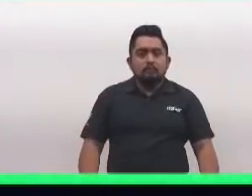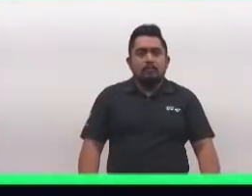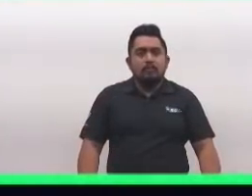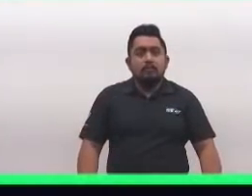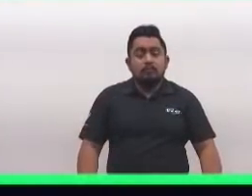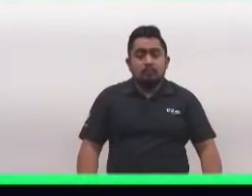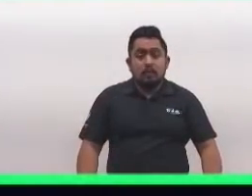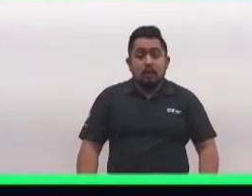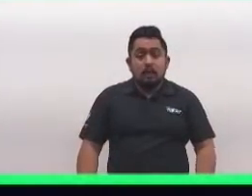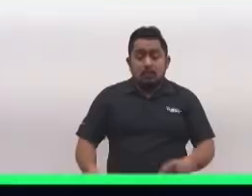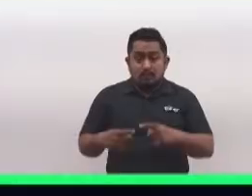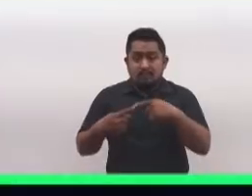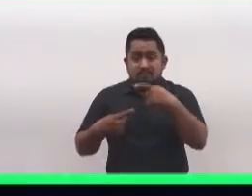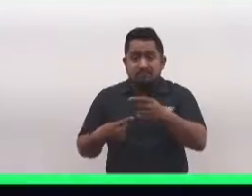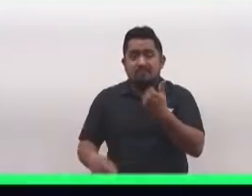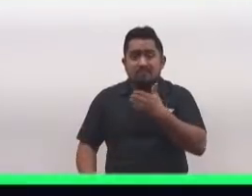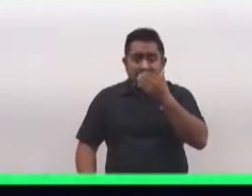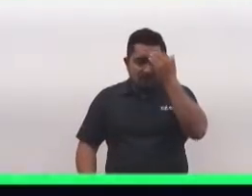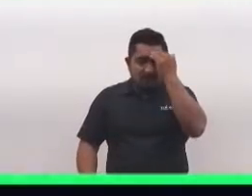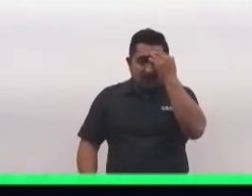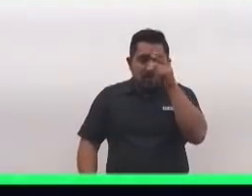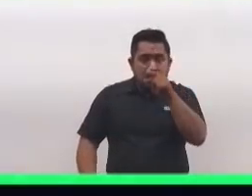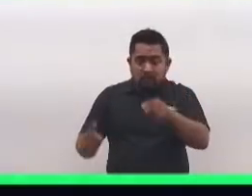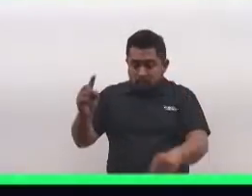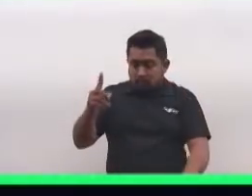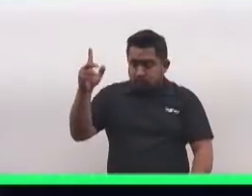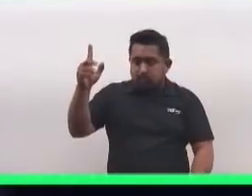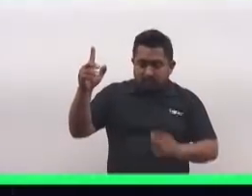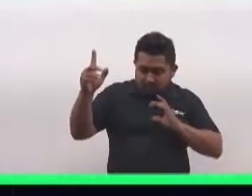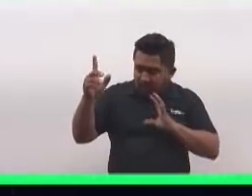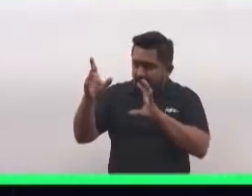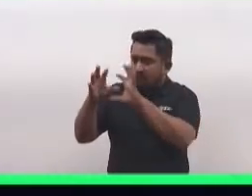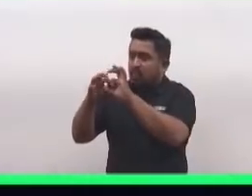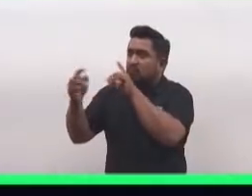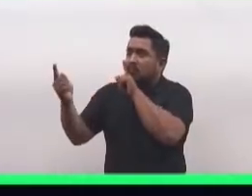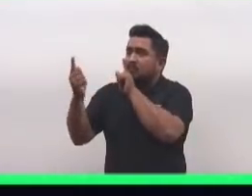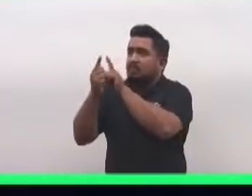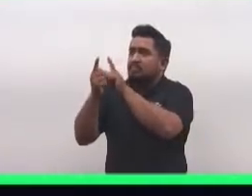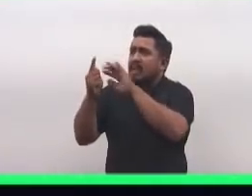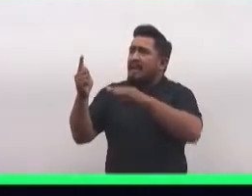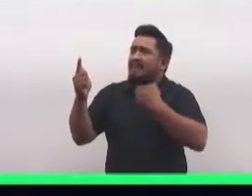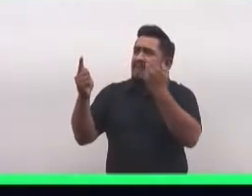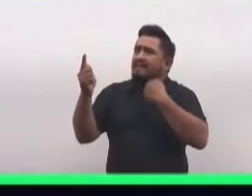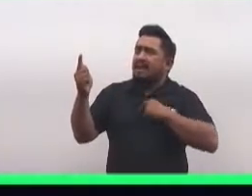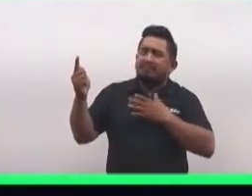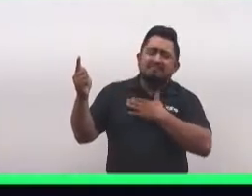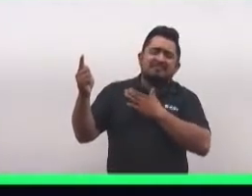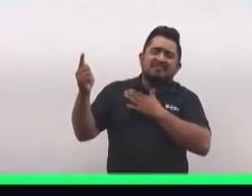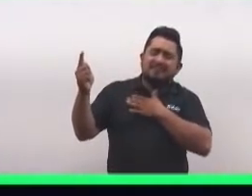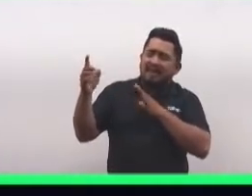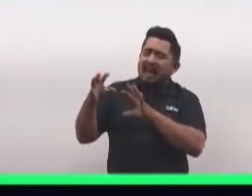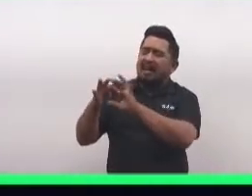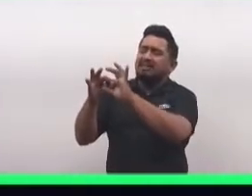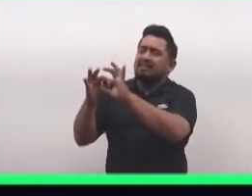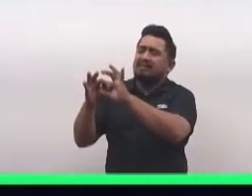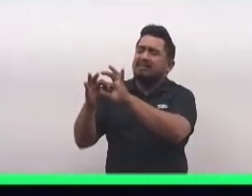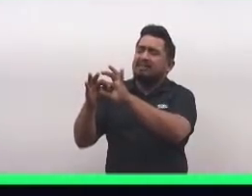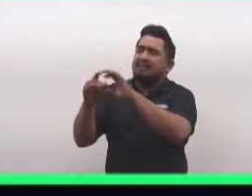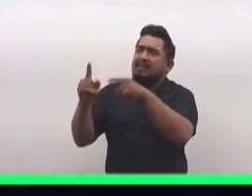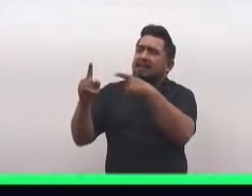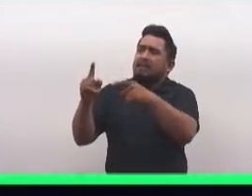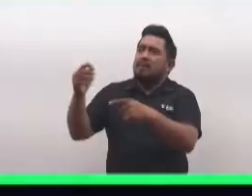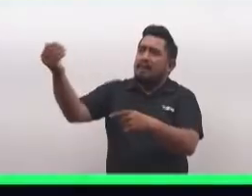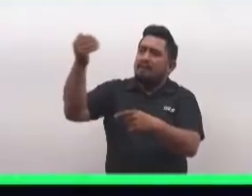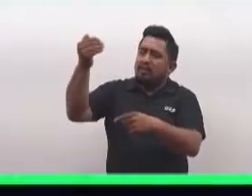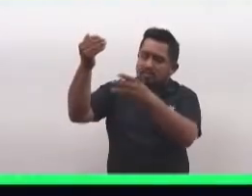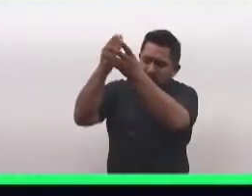pero sabe que sucedió veniste a cristo me conociste te gozaste te enamoraste super pro dios te entrego un